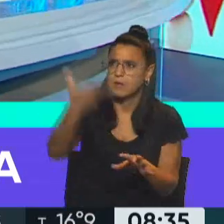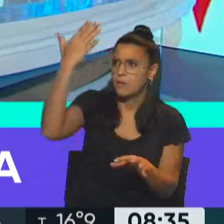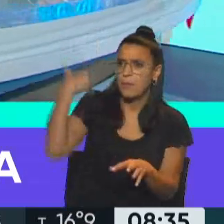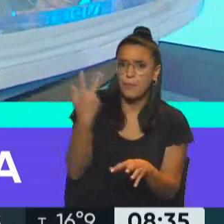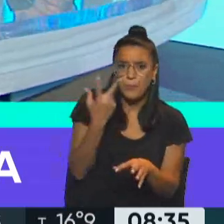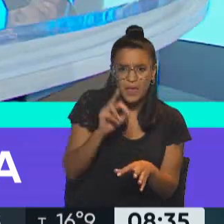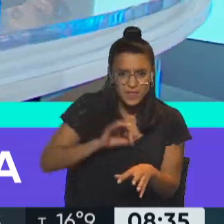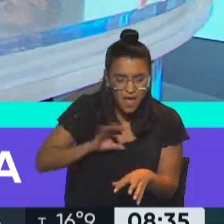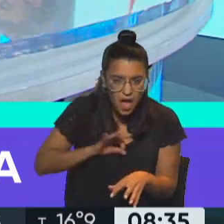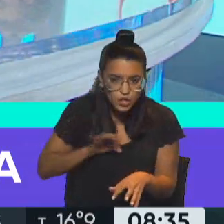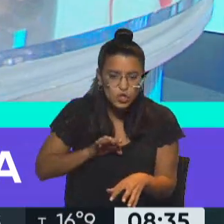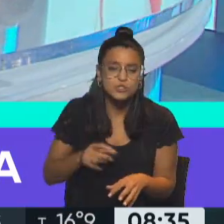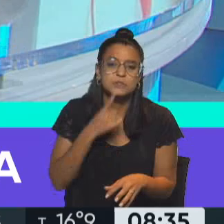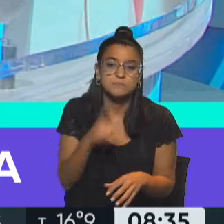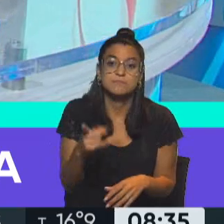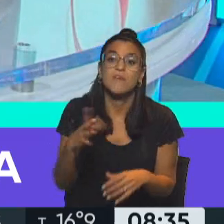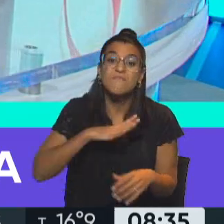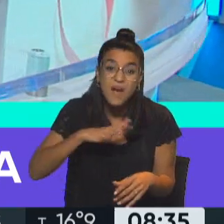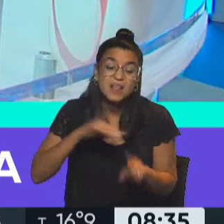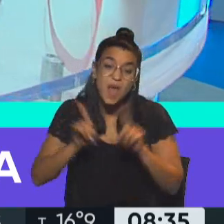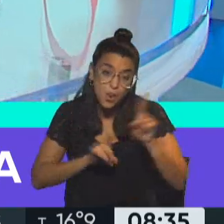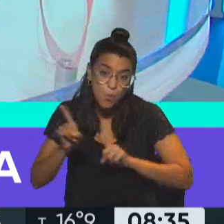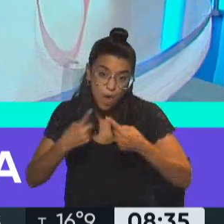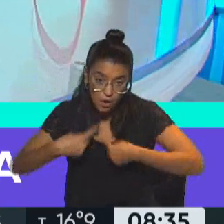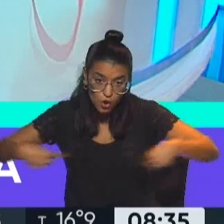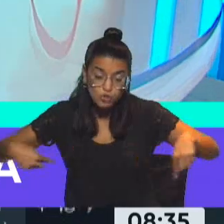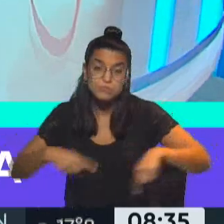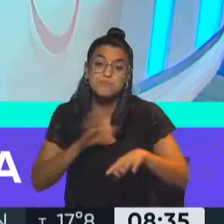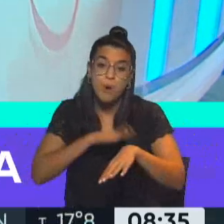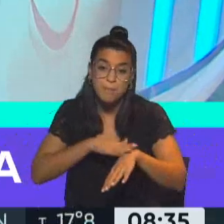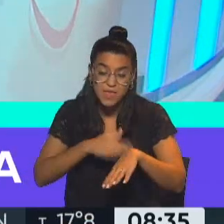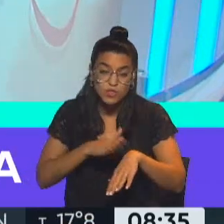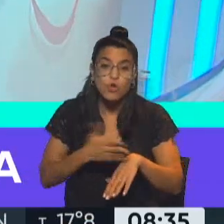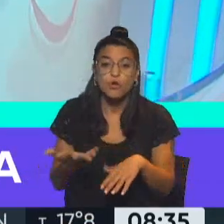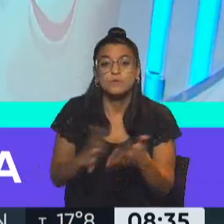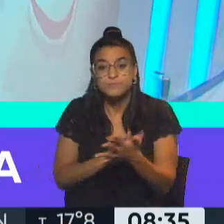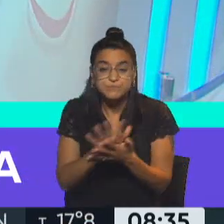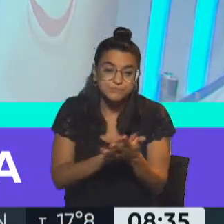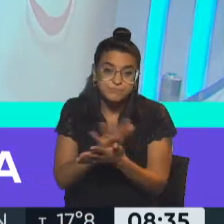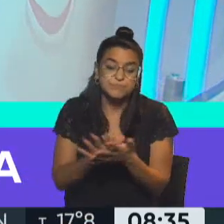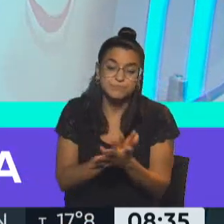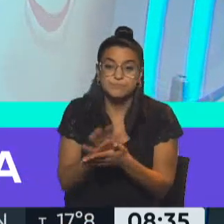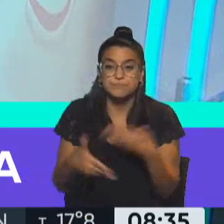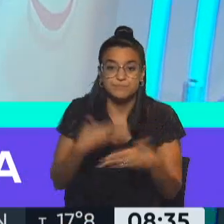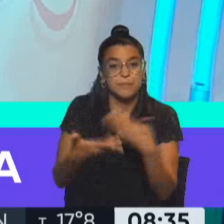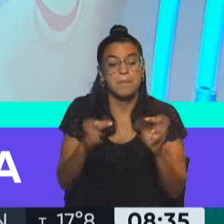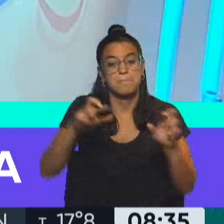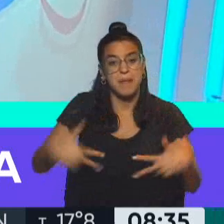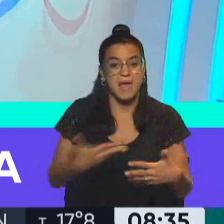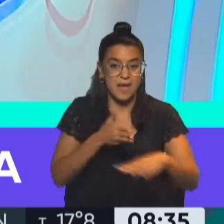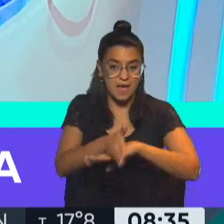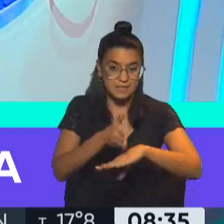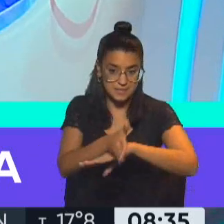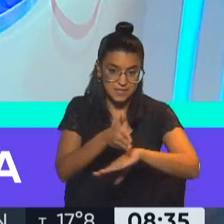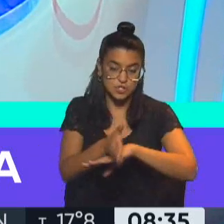de 20 años si bien hubo faltantes ocasionales en algunos momentos que se fueron subsanando el programa de acceso a